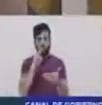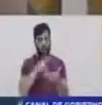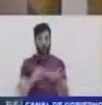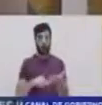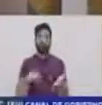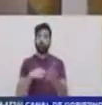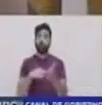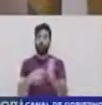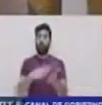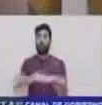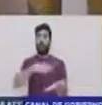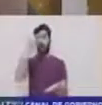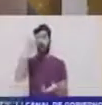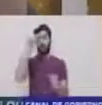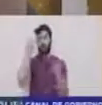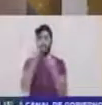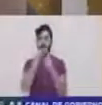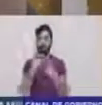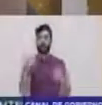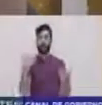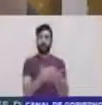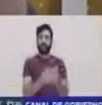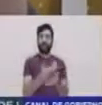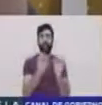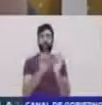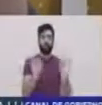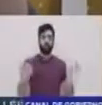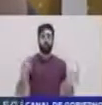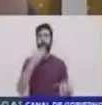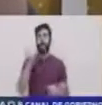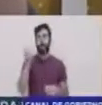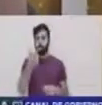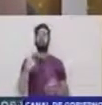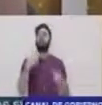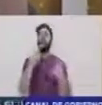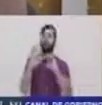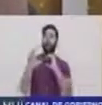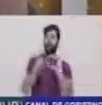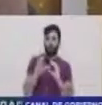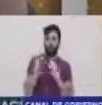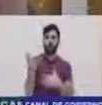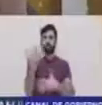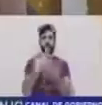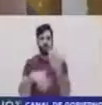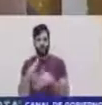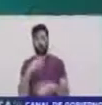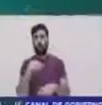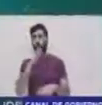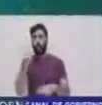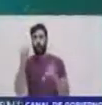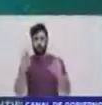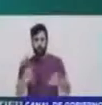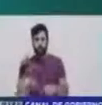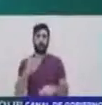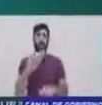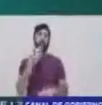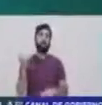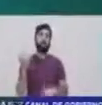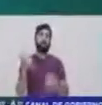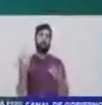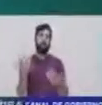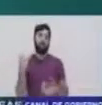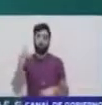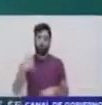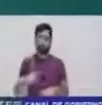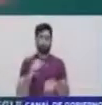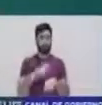ante el hecho de que si leemos, aprendemos y si aprendemos, podemos poder desenvolvernos con todas las personas que nos